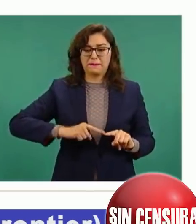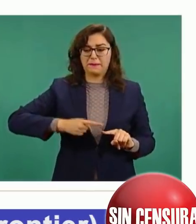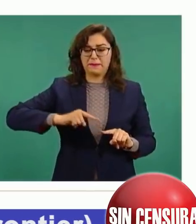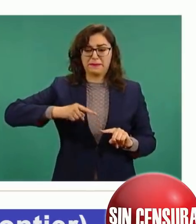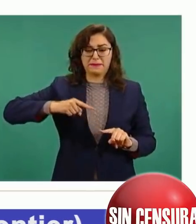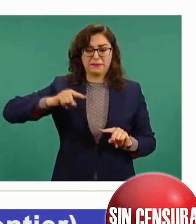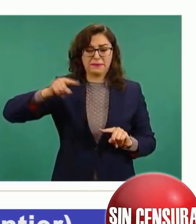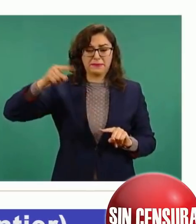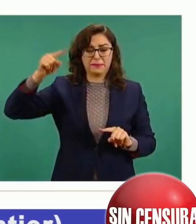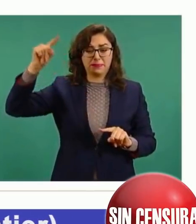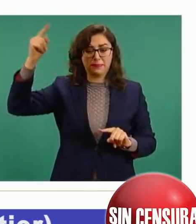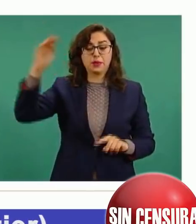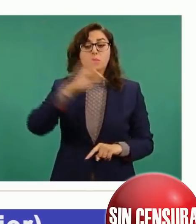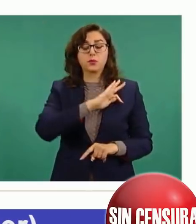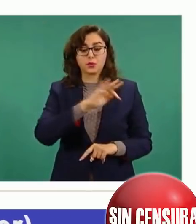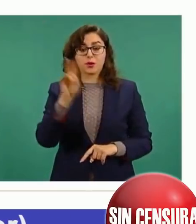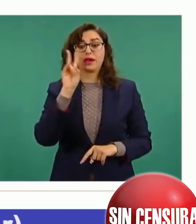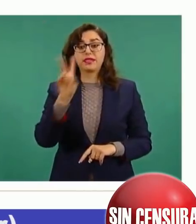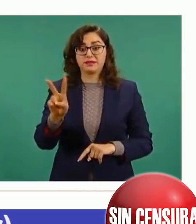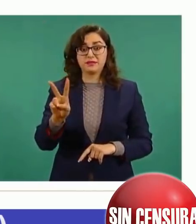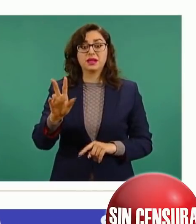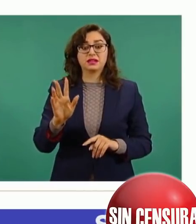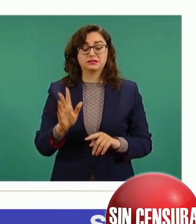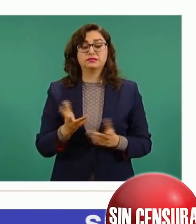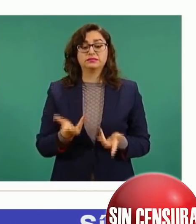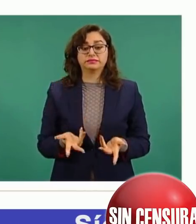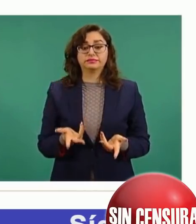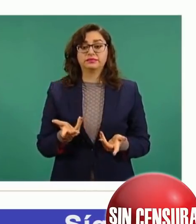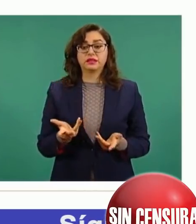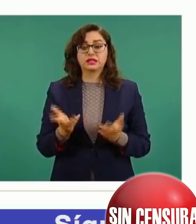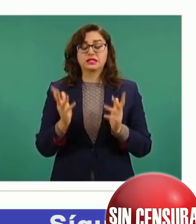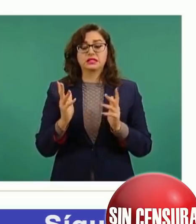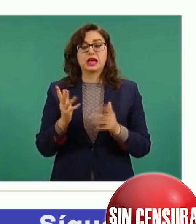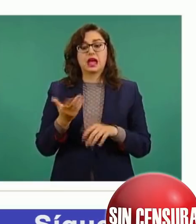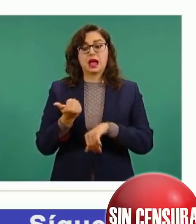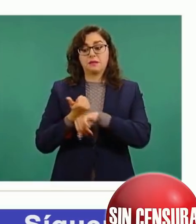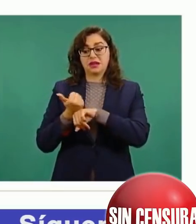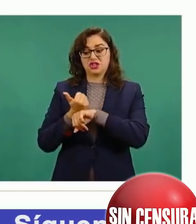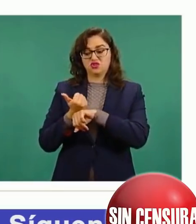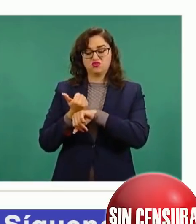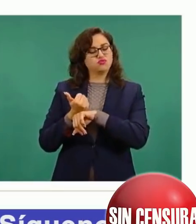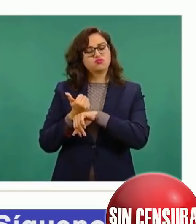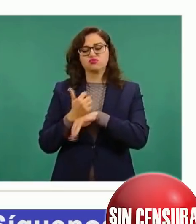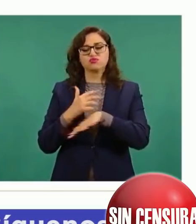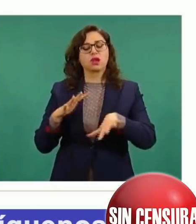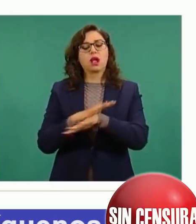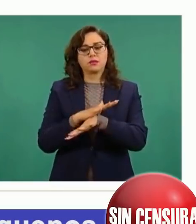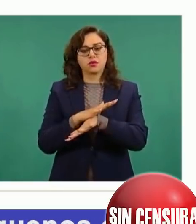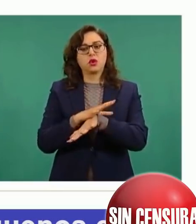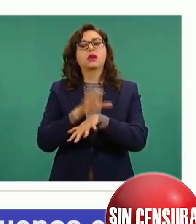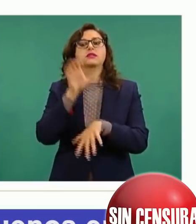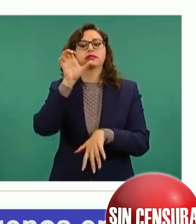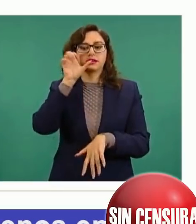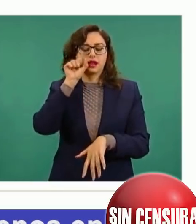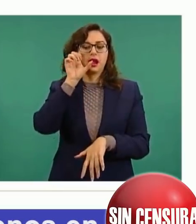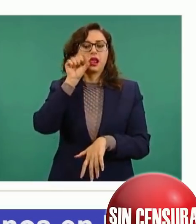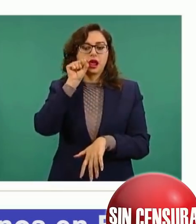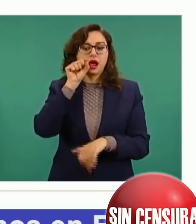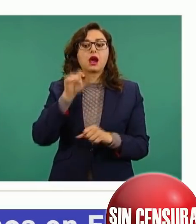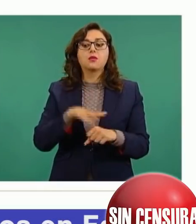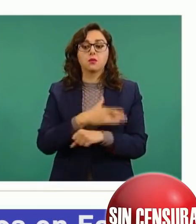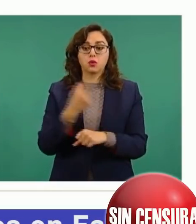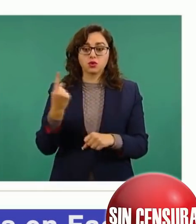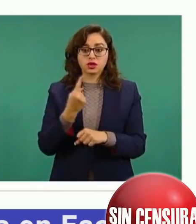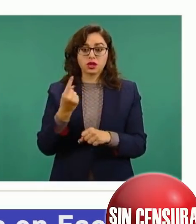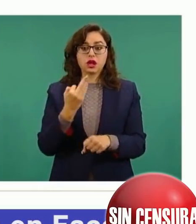en el trazo final de la gráfica, pasó a semáforo naranja, estaba en amarillo, pasó a naranja en virtud de que tiene